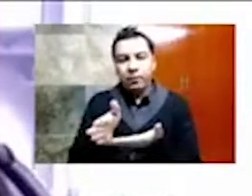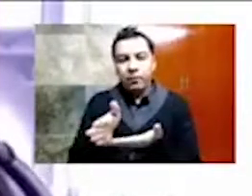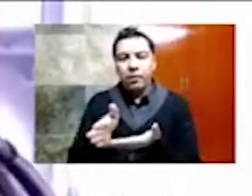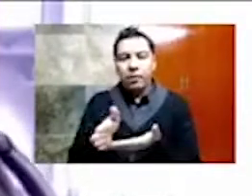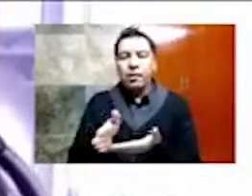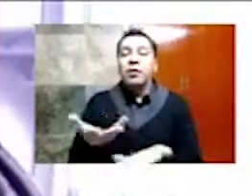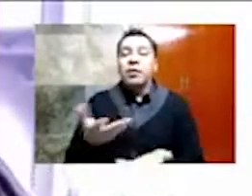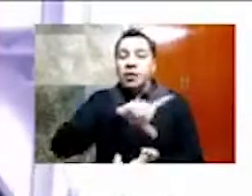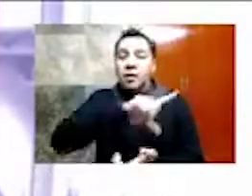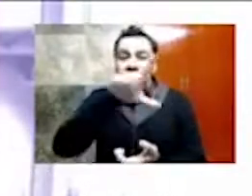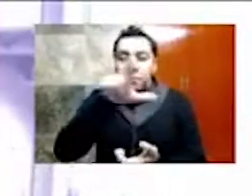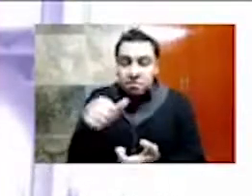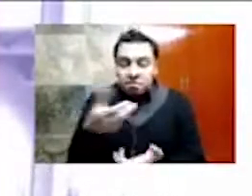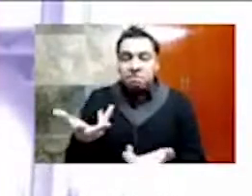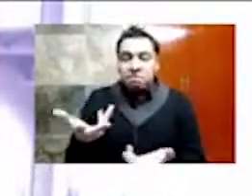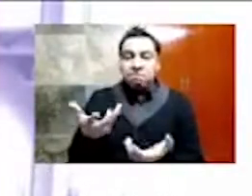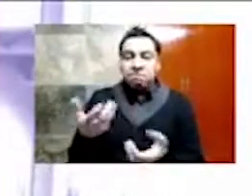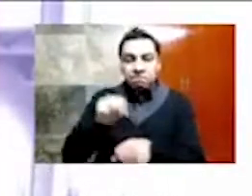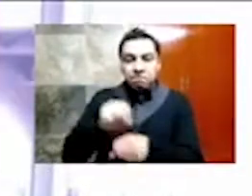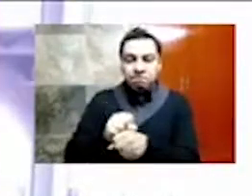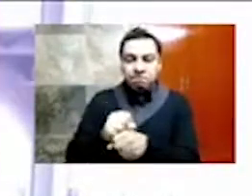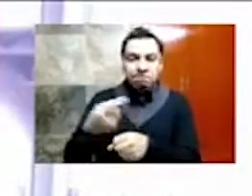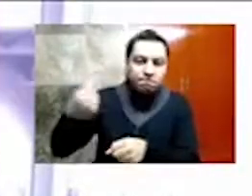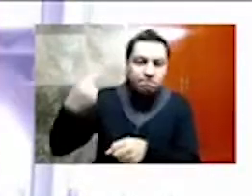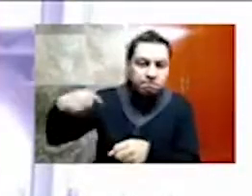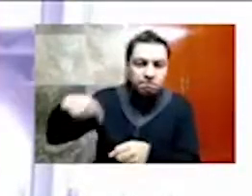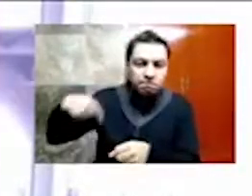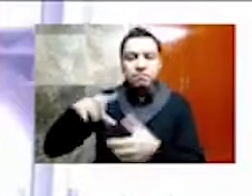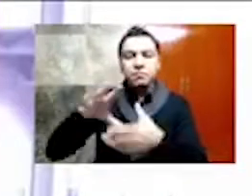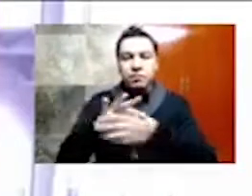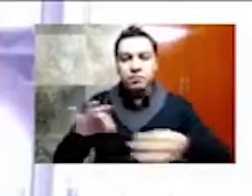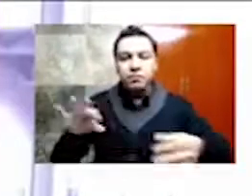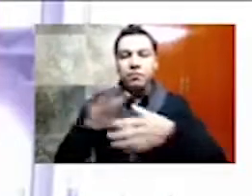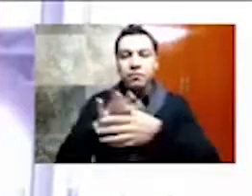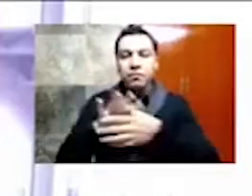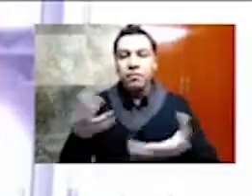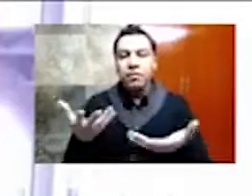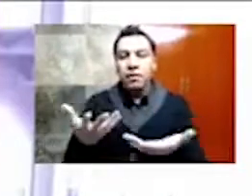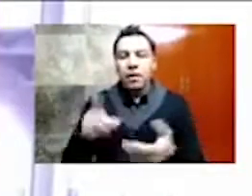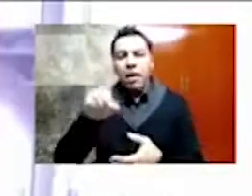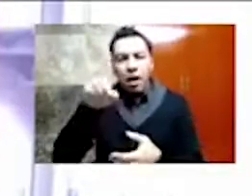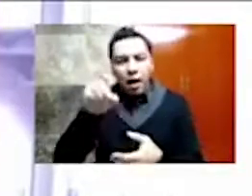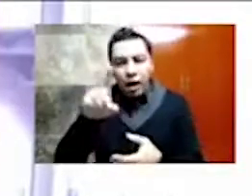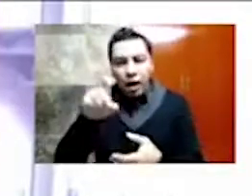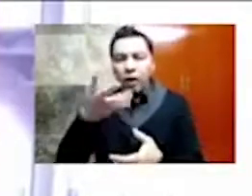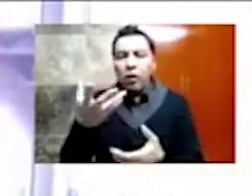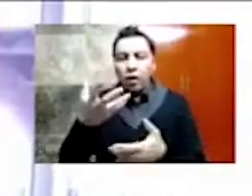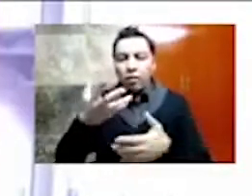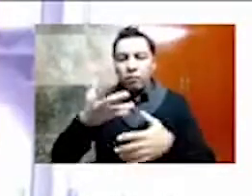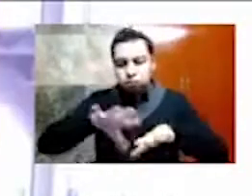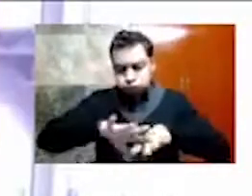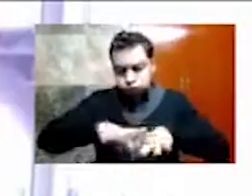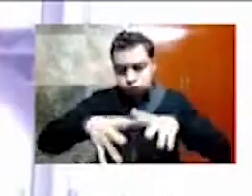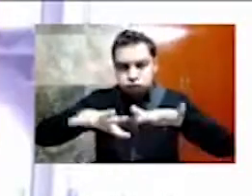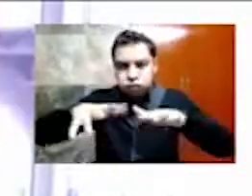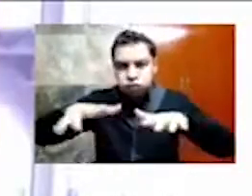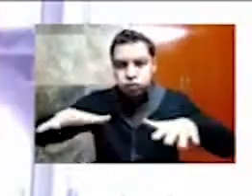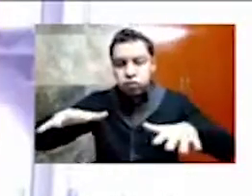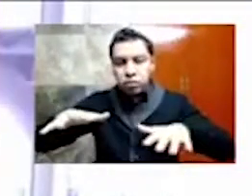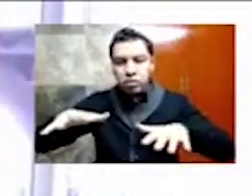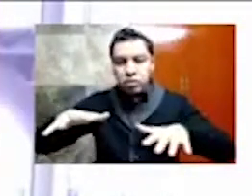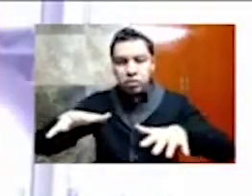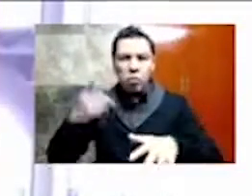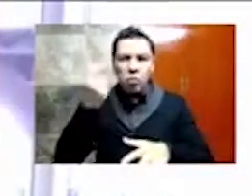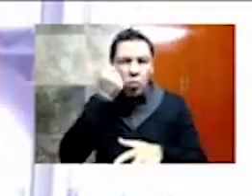revisamos el tema de la acuópolis mexicana, la ciudad vista desde el punto de vista del agua, que es un tema fundamental presentado por Tomás